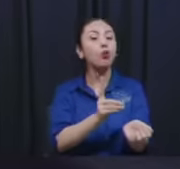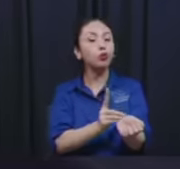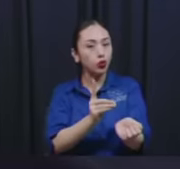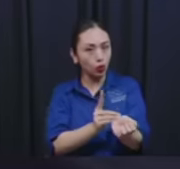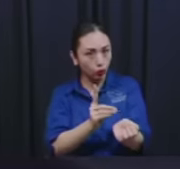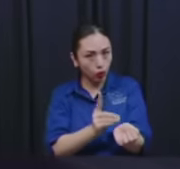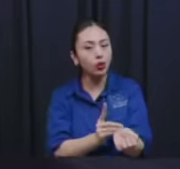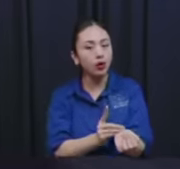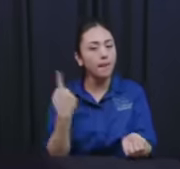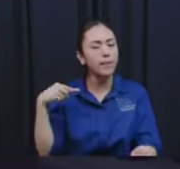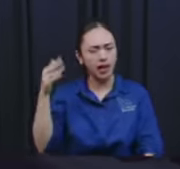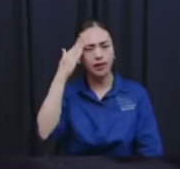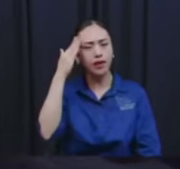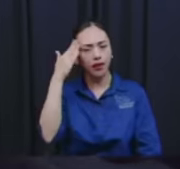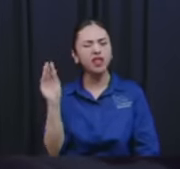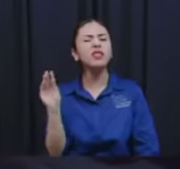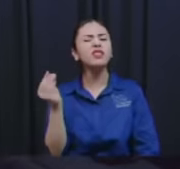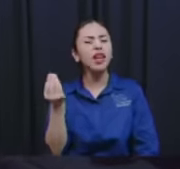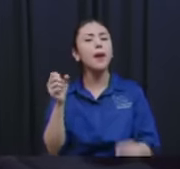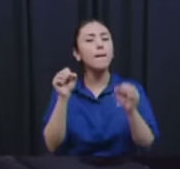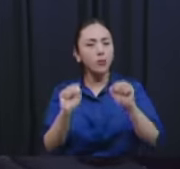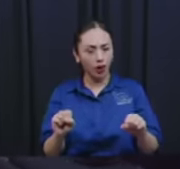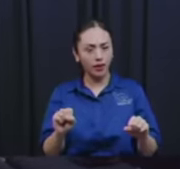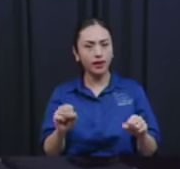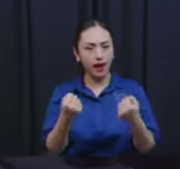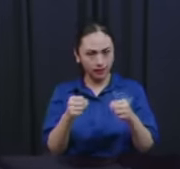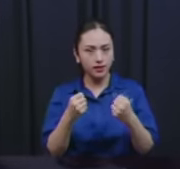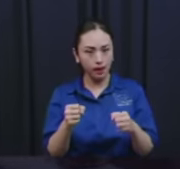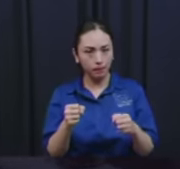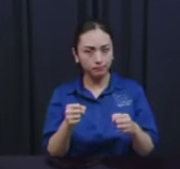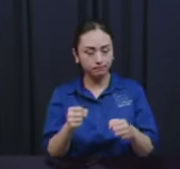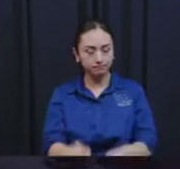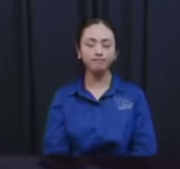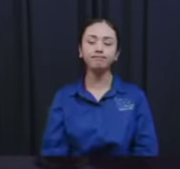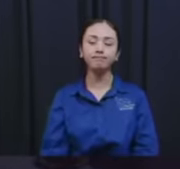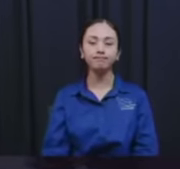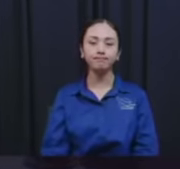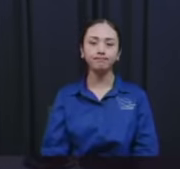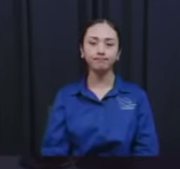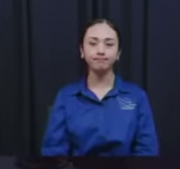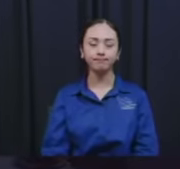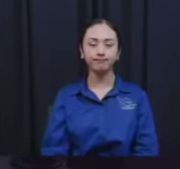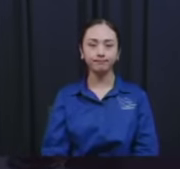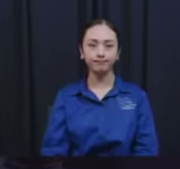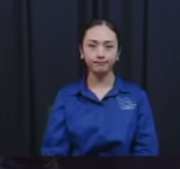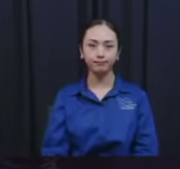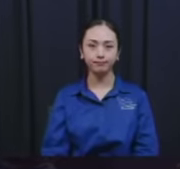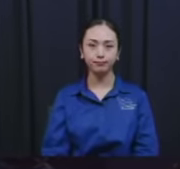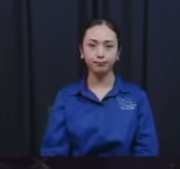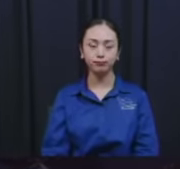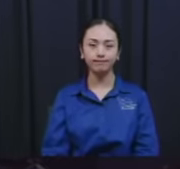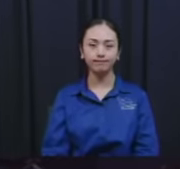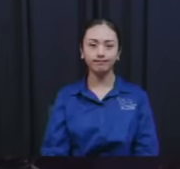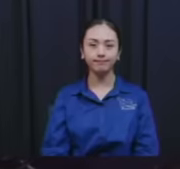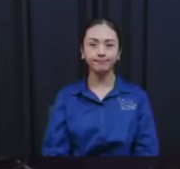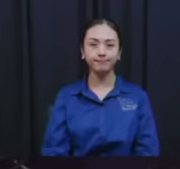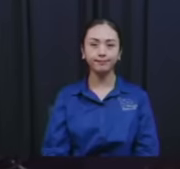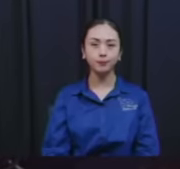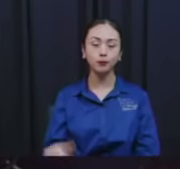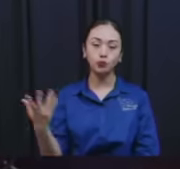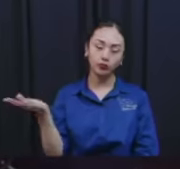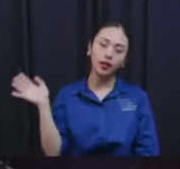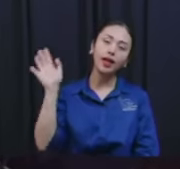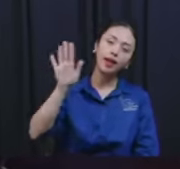eso sería lo primero verdad s ya después una una una pesa de unos 5 libras